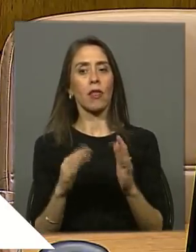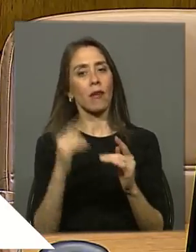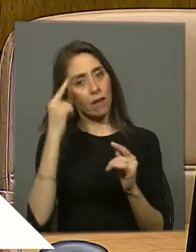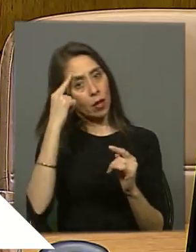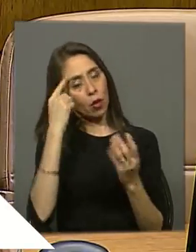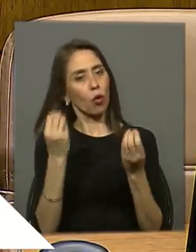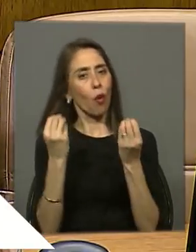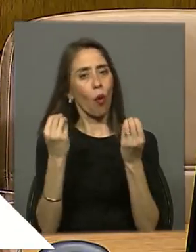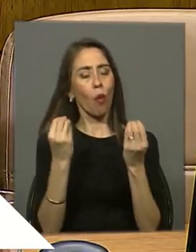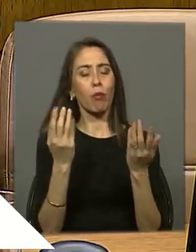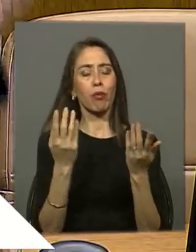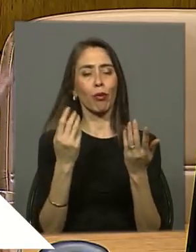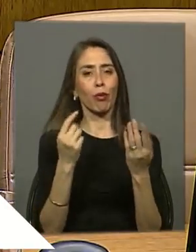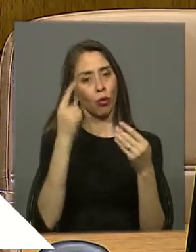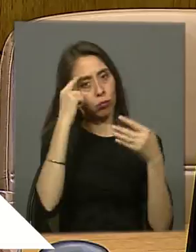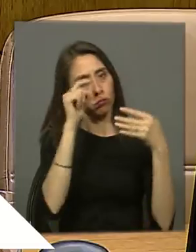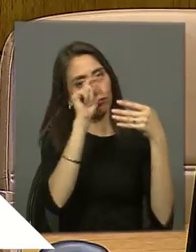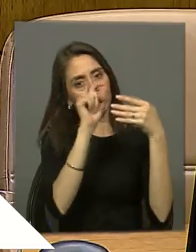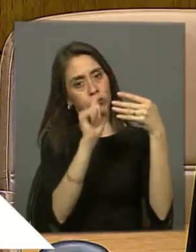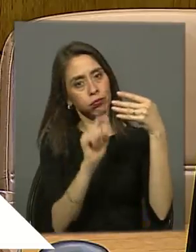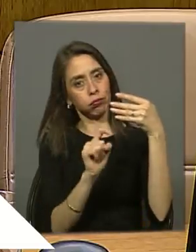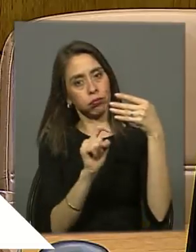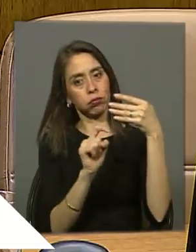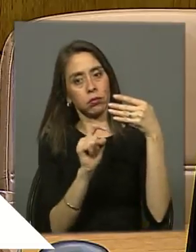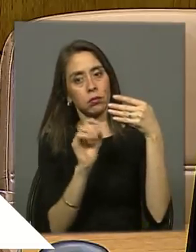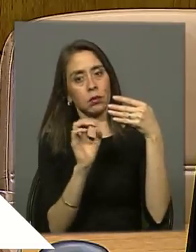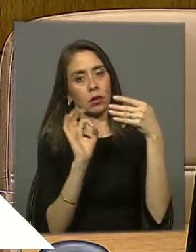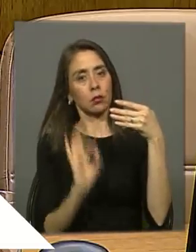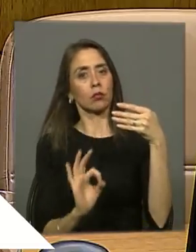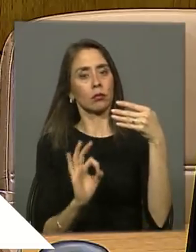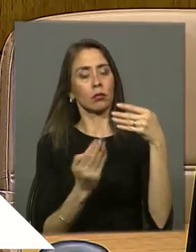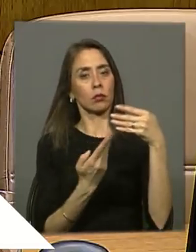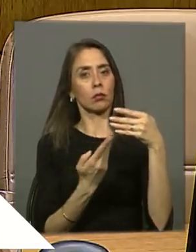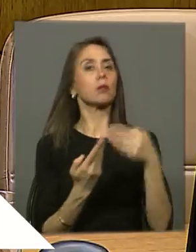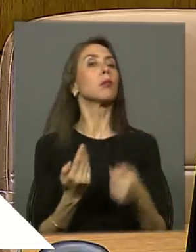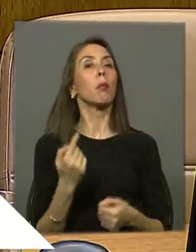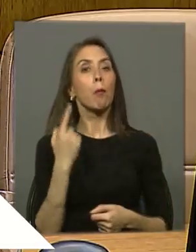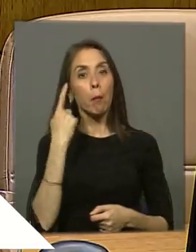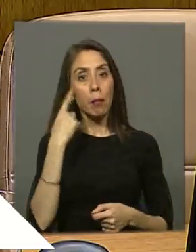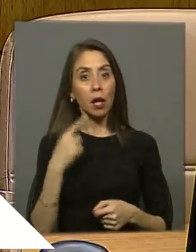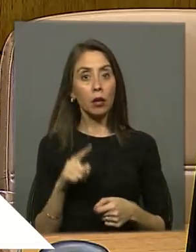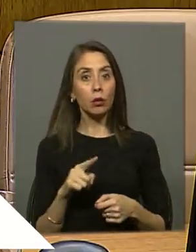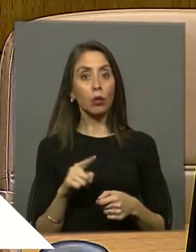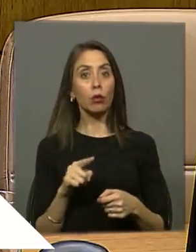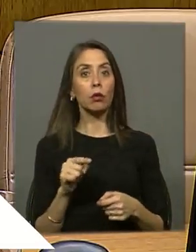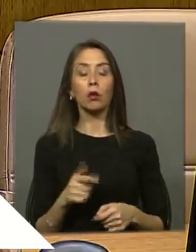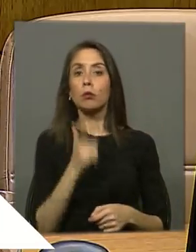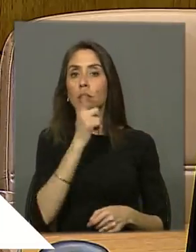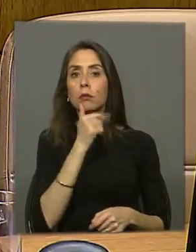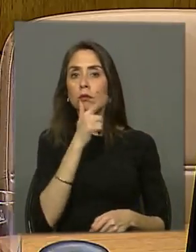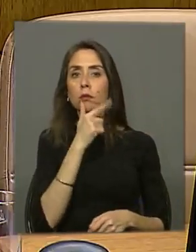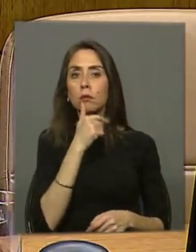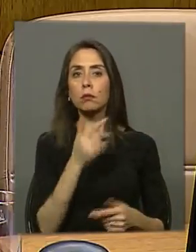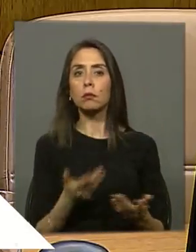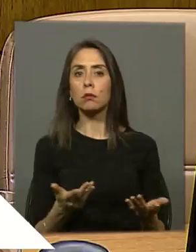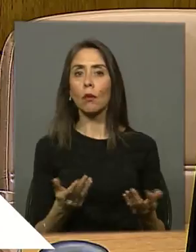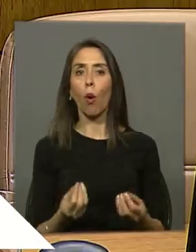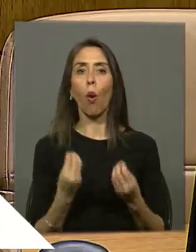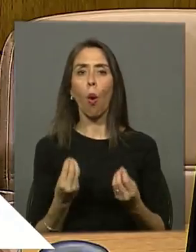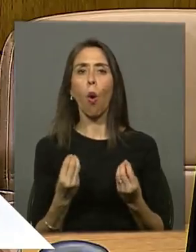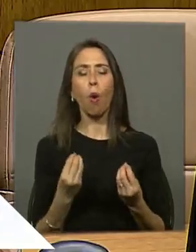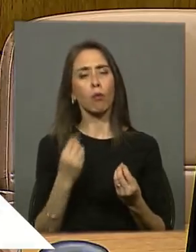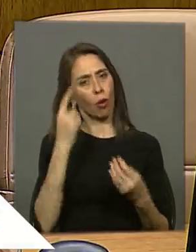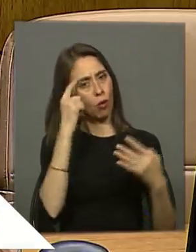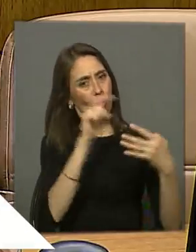criterio que contemplara criterio objetivo pero aquí se pone en cuestionamiento la manera y los